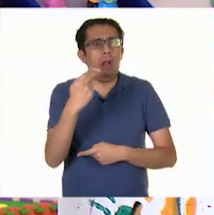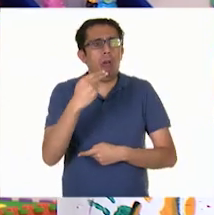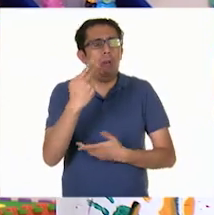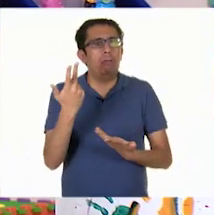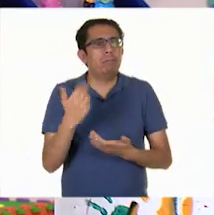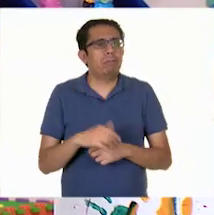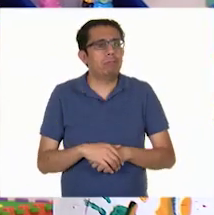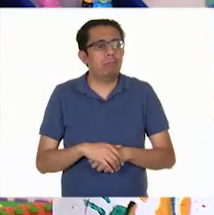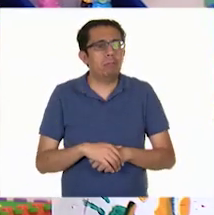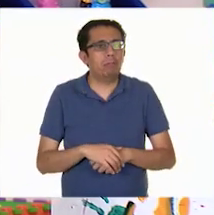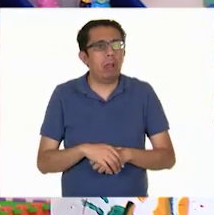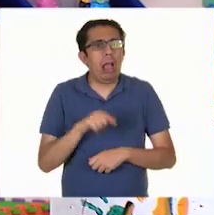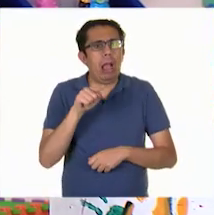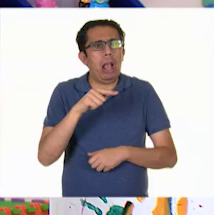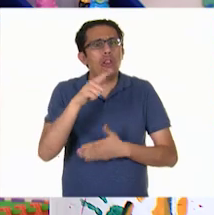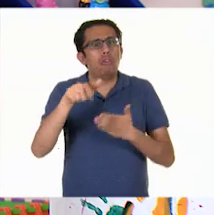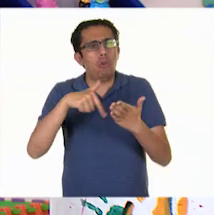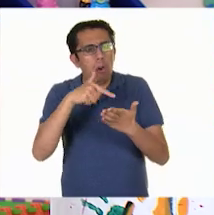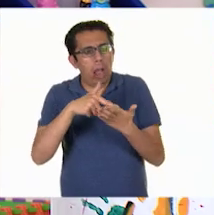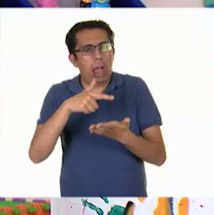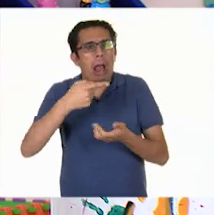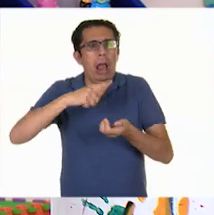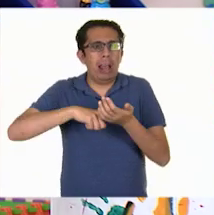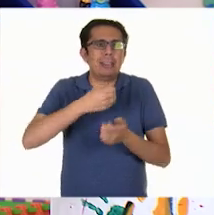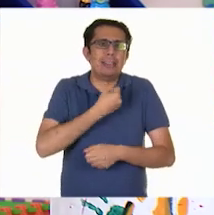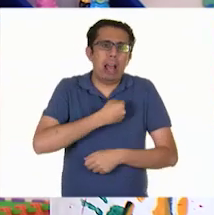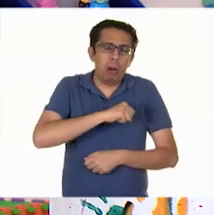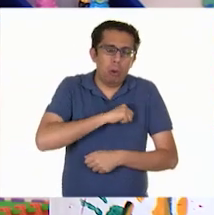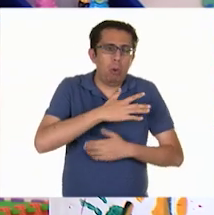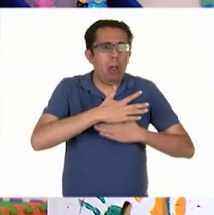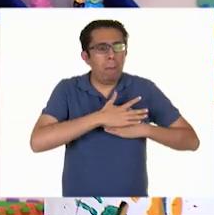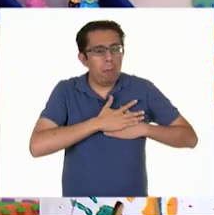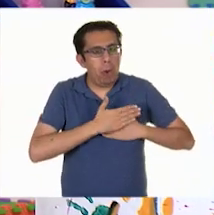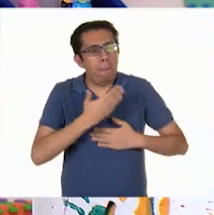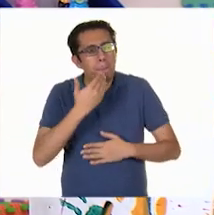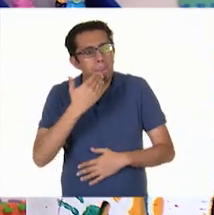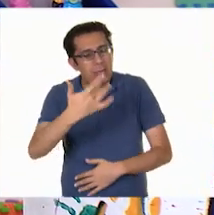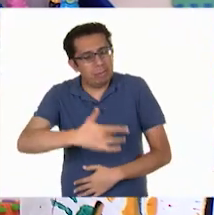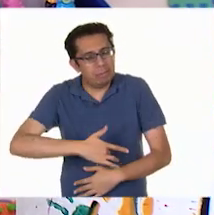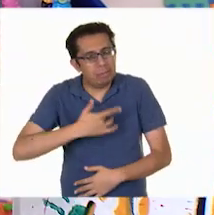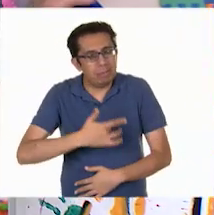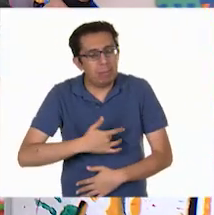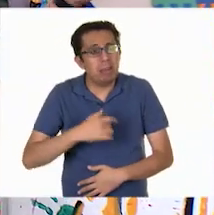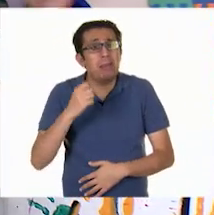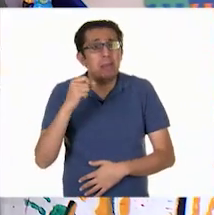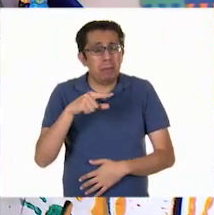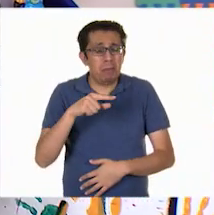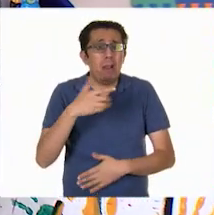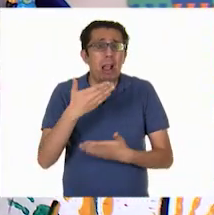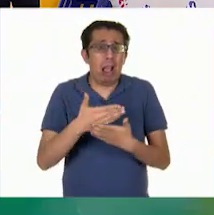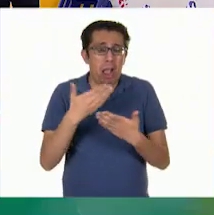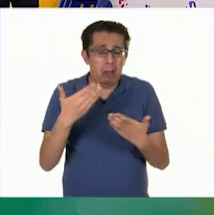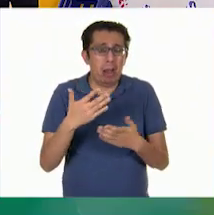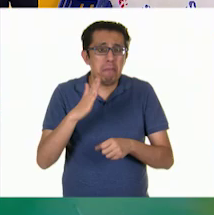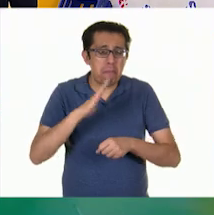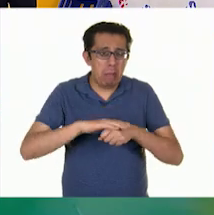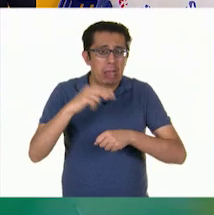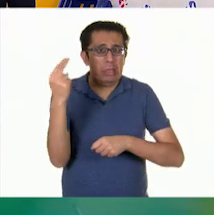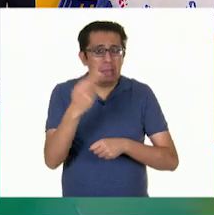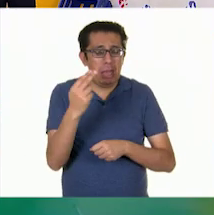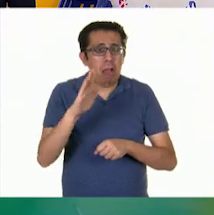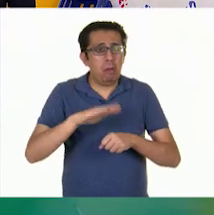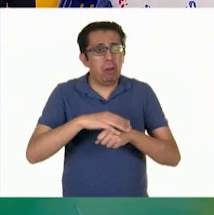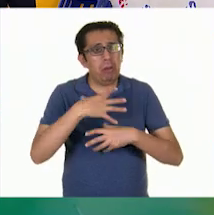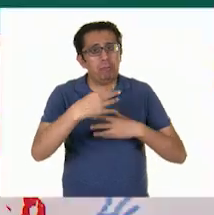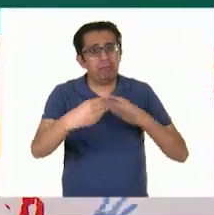donde predomine la salud, el amor y el bienestar y más en esta pandemia que estamos viviendo. Sí, por supuesto,